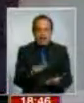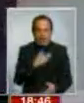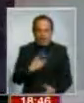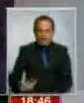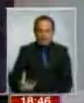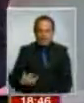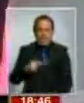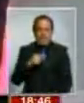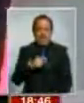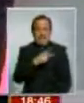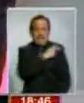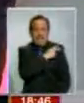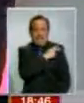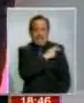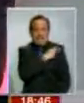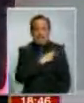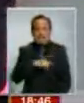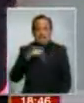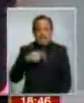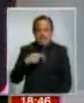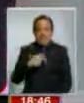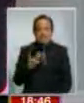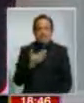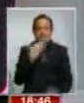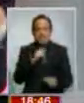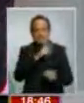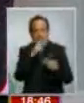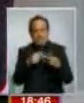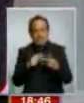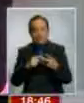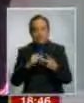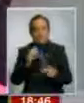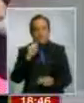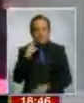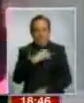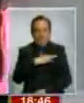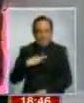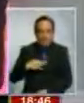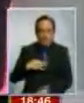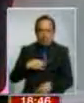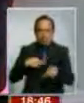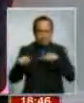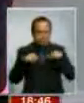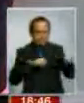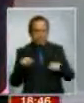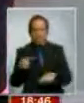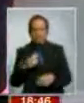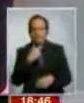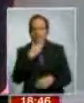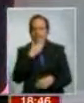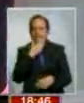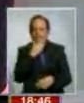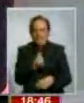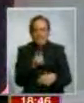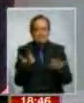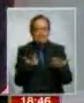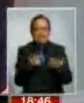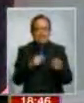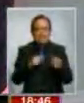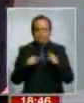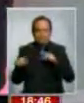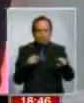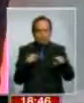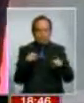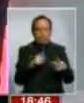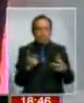jefa de Estado y con un primer ministro, con más fácil de desplegarse, con más equilibrios internos. Yo pienso que en